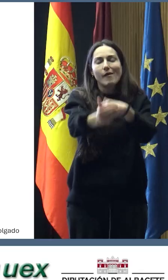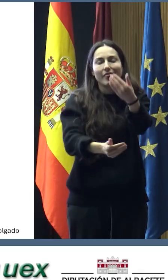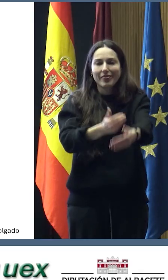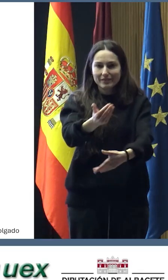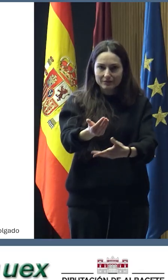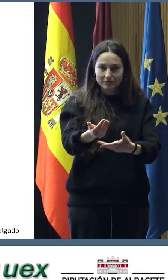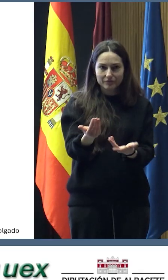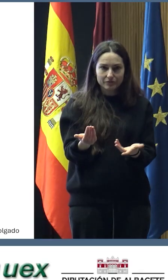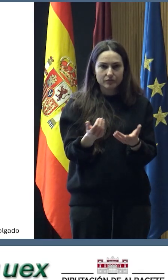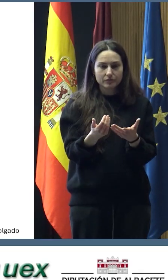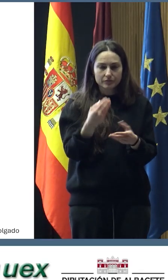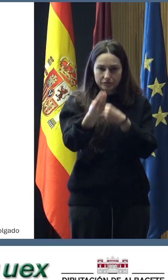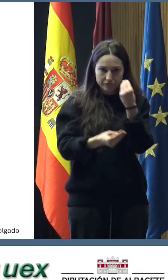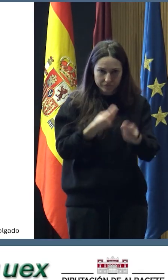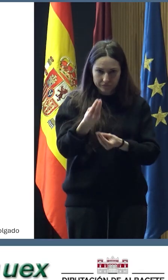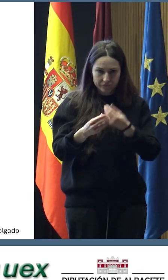haciendo,